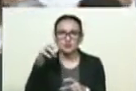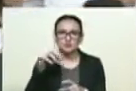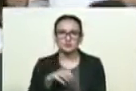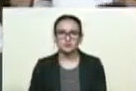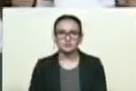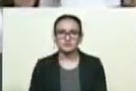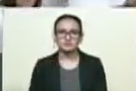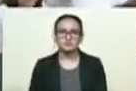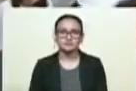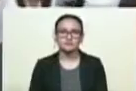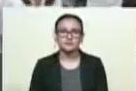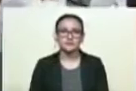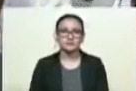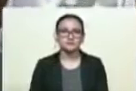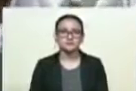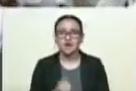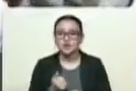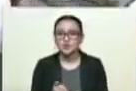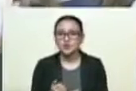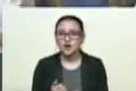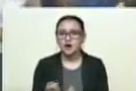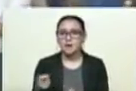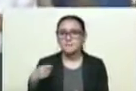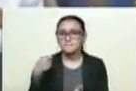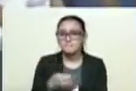Para ayudarlos en el pago del semestre,